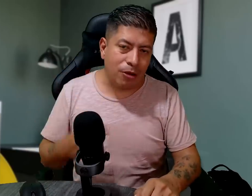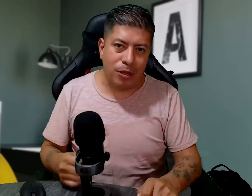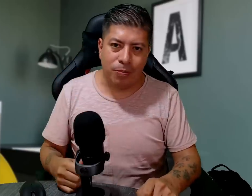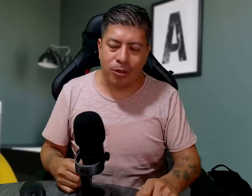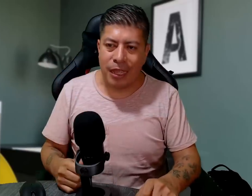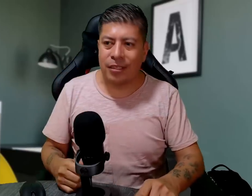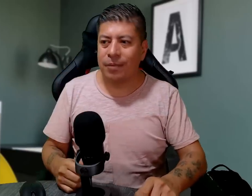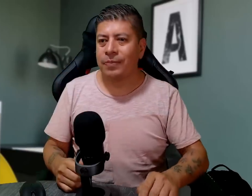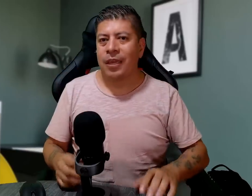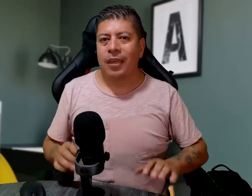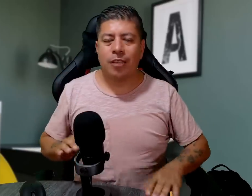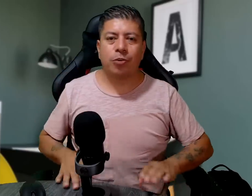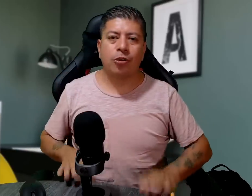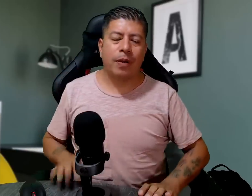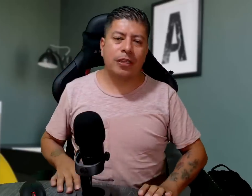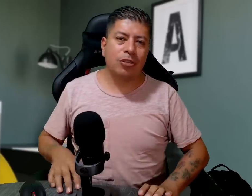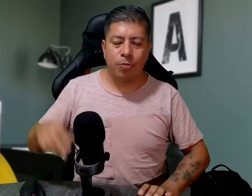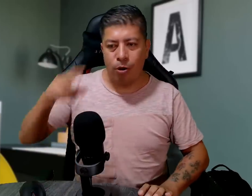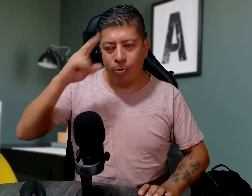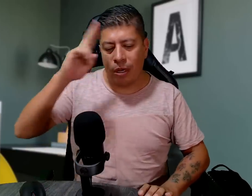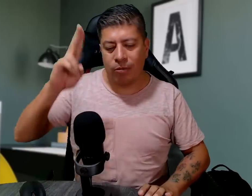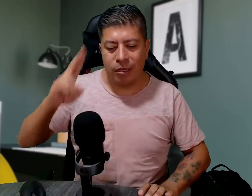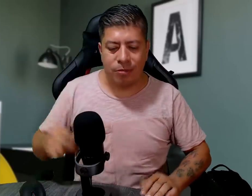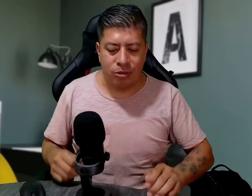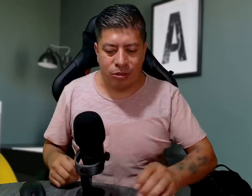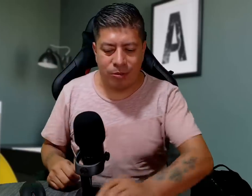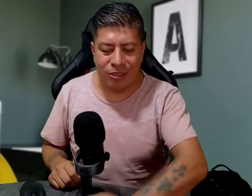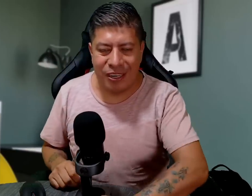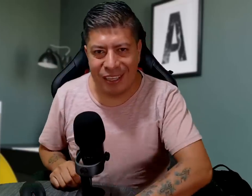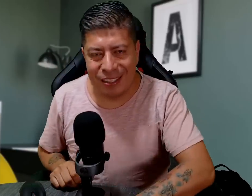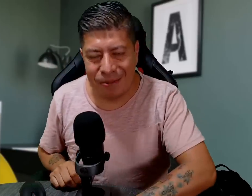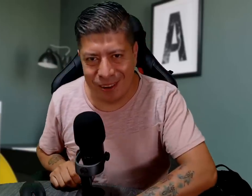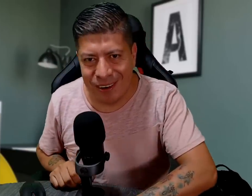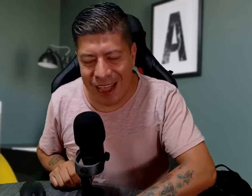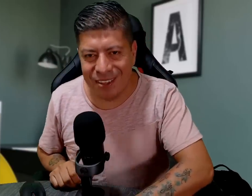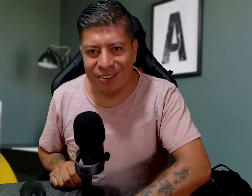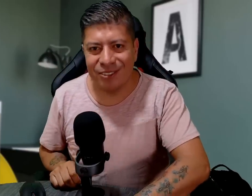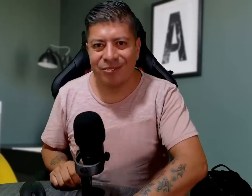comentario muy importante. Gracias por compartir, soy Polo Puga, cuídense mucho, nos vemos en el siguiente video. Adiós.